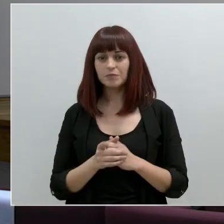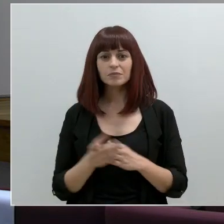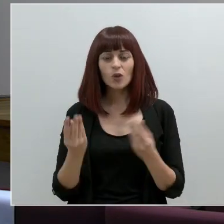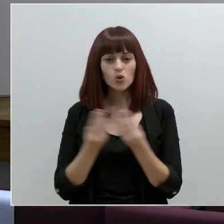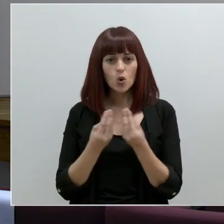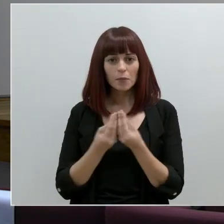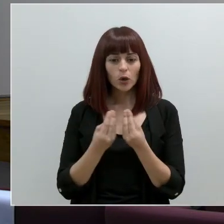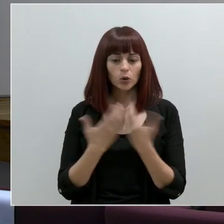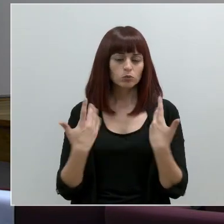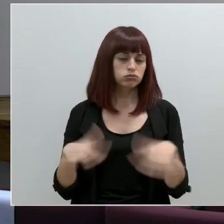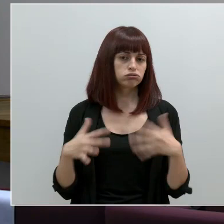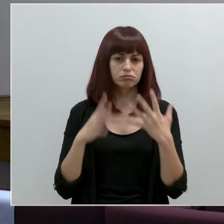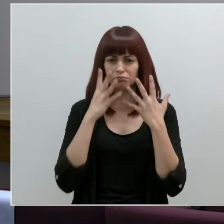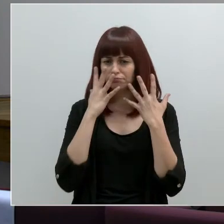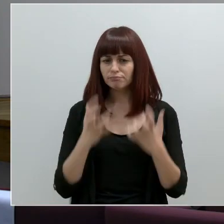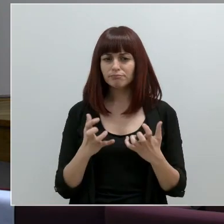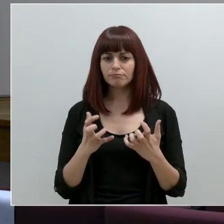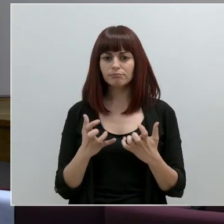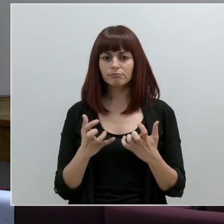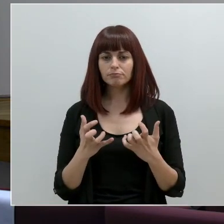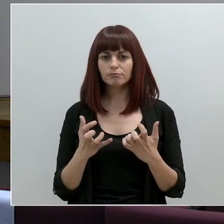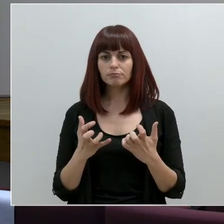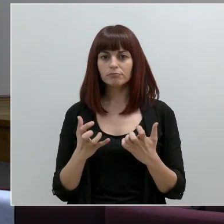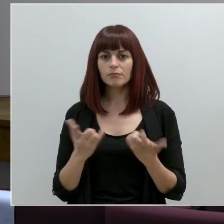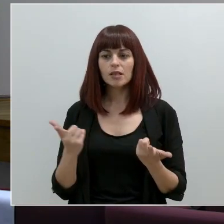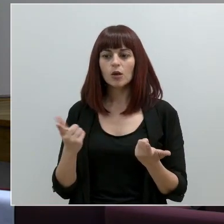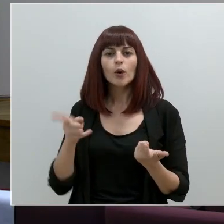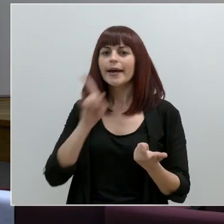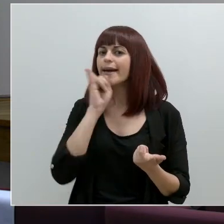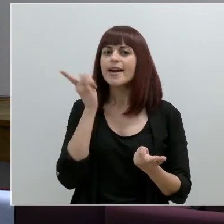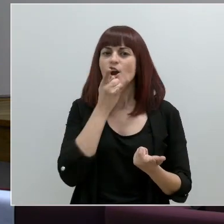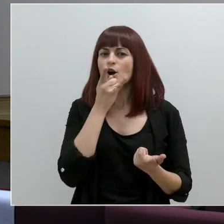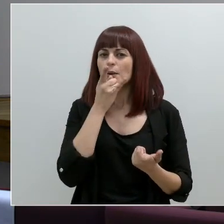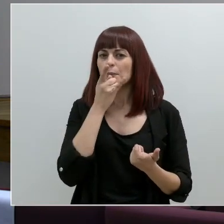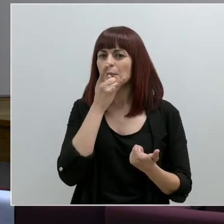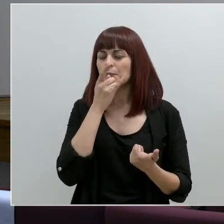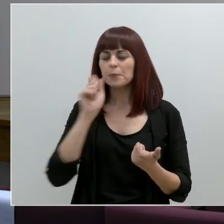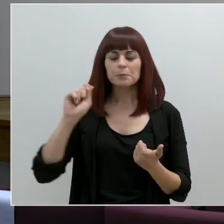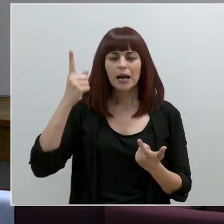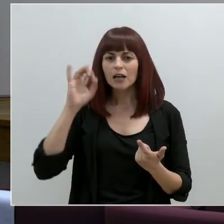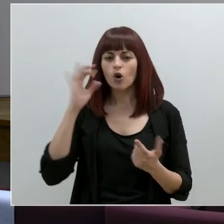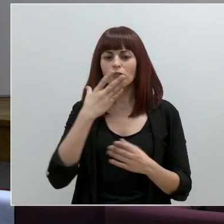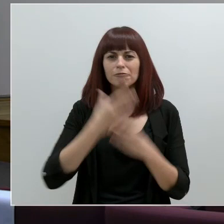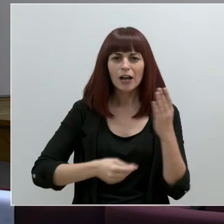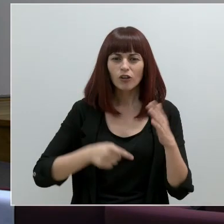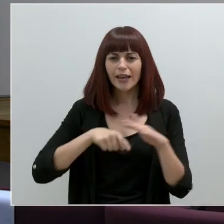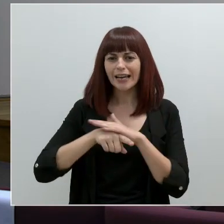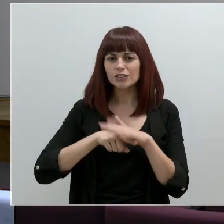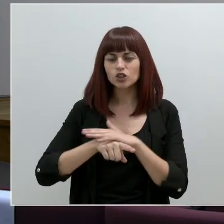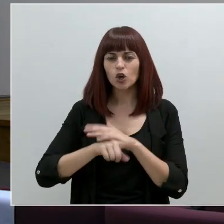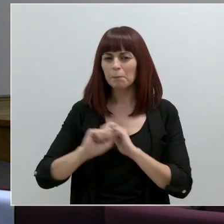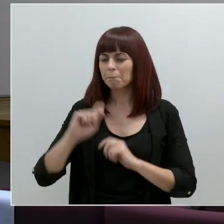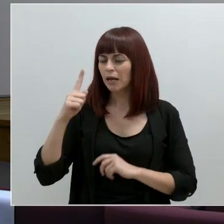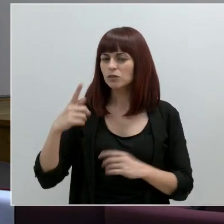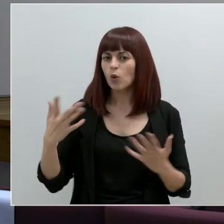cifra tan trágica, ¿cuál diría que ha sido el mayor error o el mayor fallo de gestión con respecto a